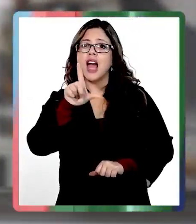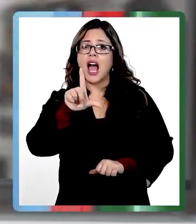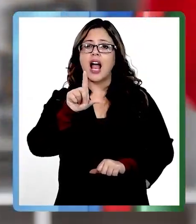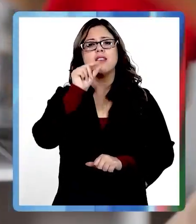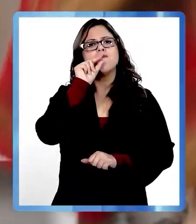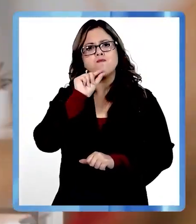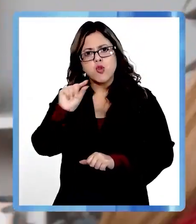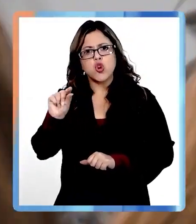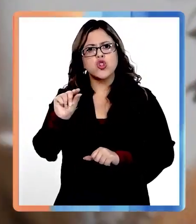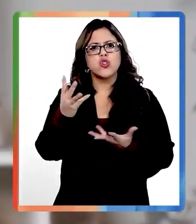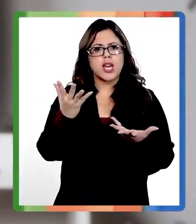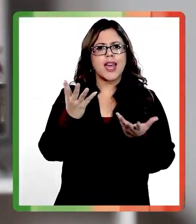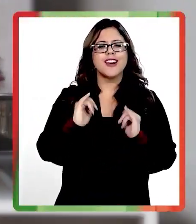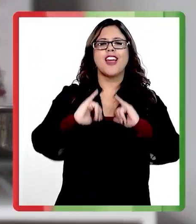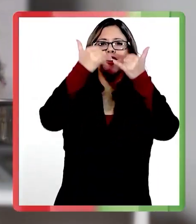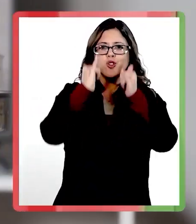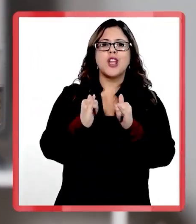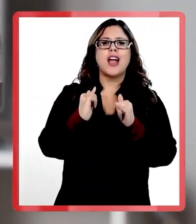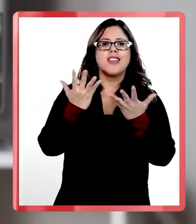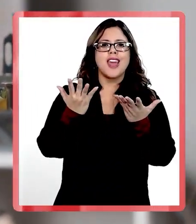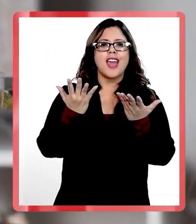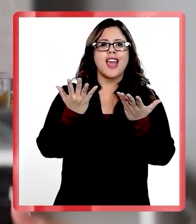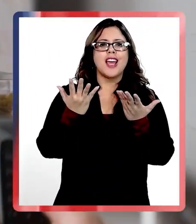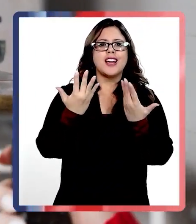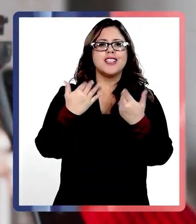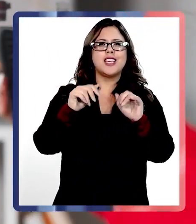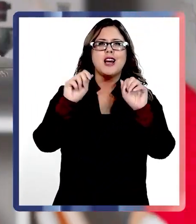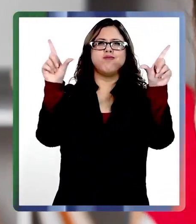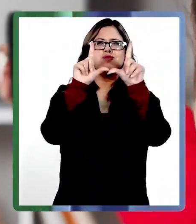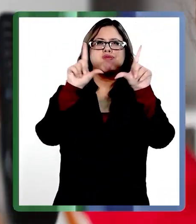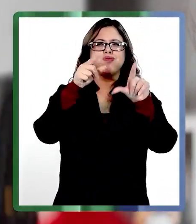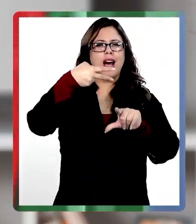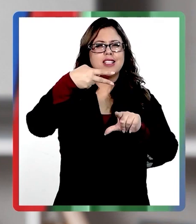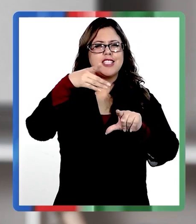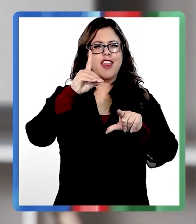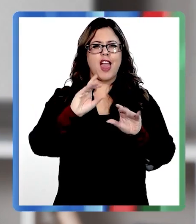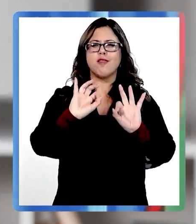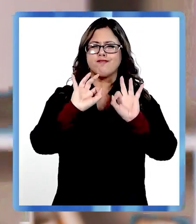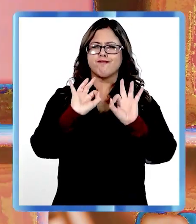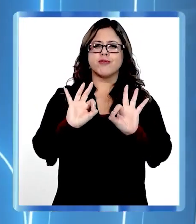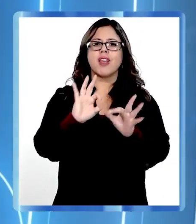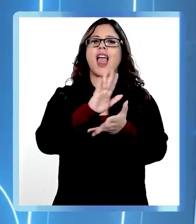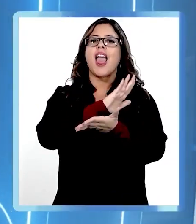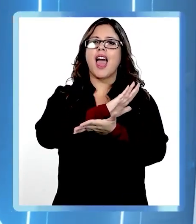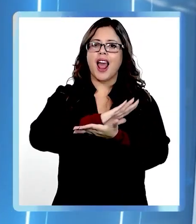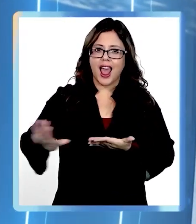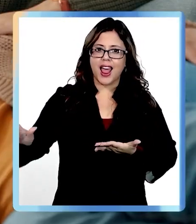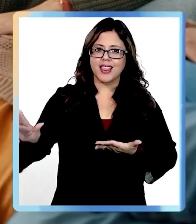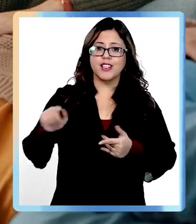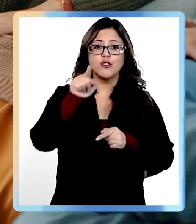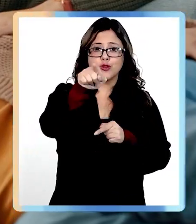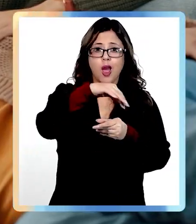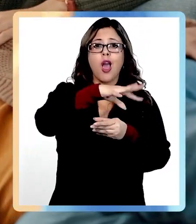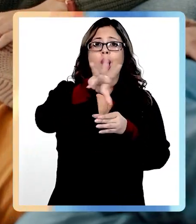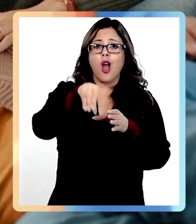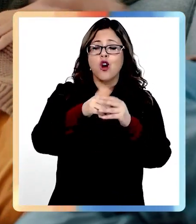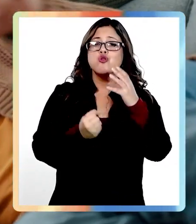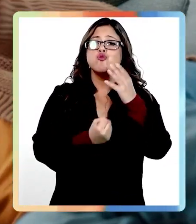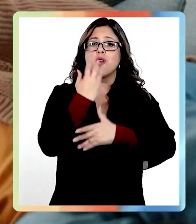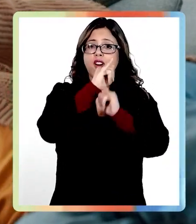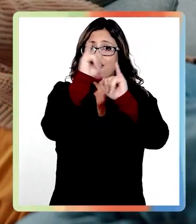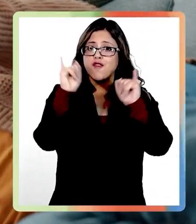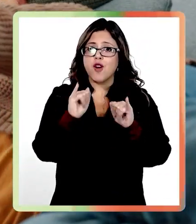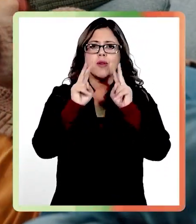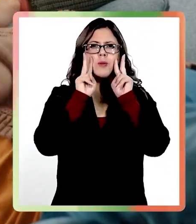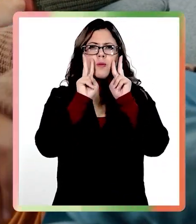podremos disfrutar de una señal de televisión en alta definición y totalmente gratuita. Sé parte de esta